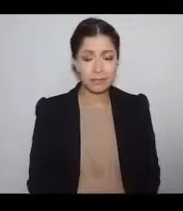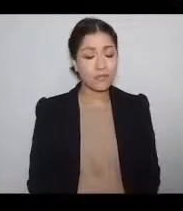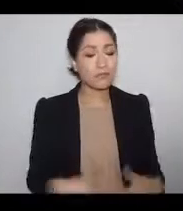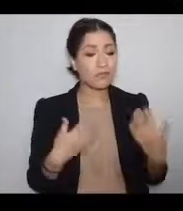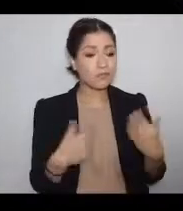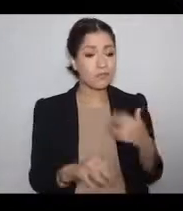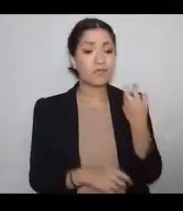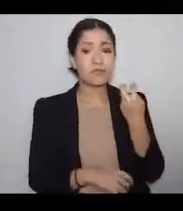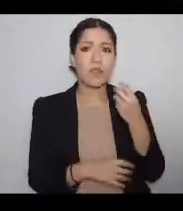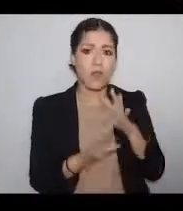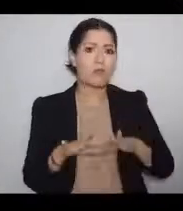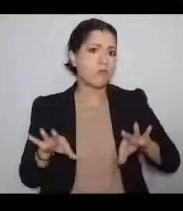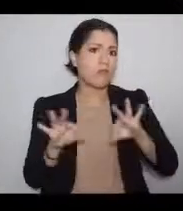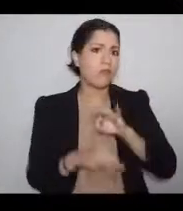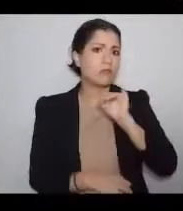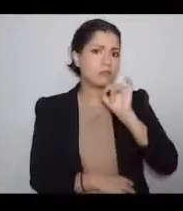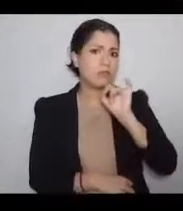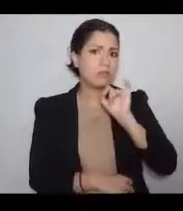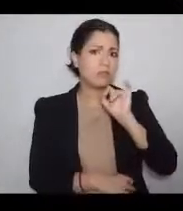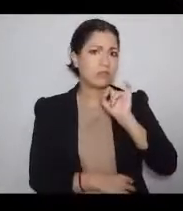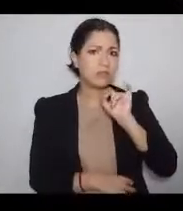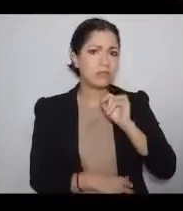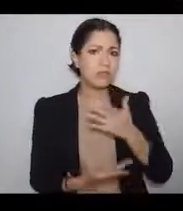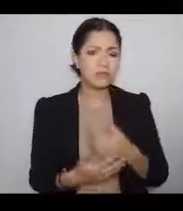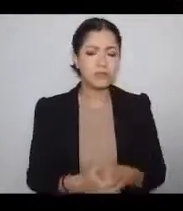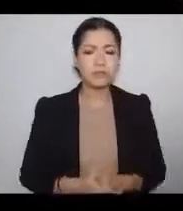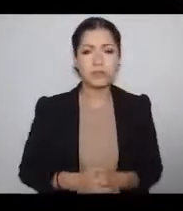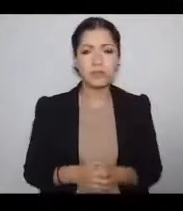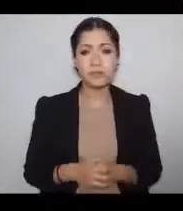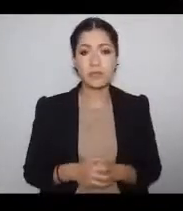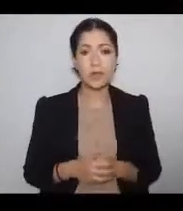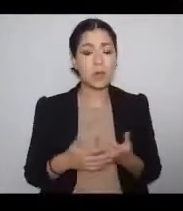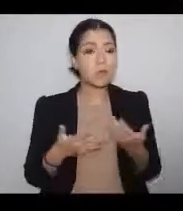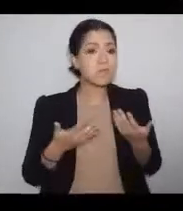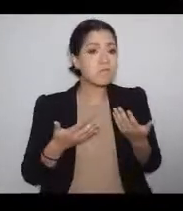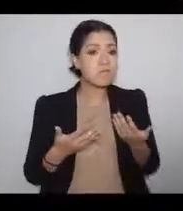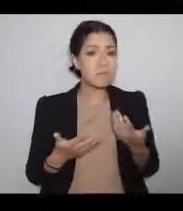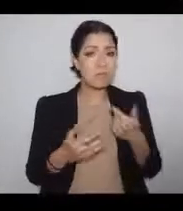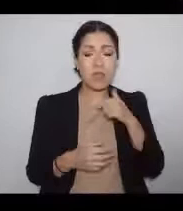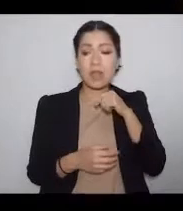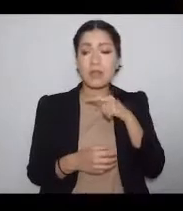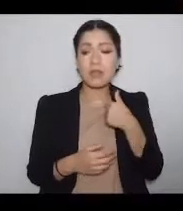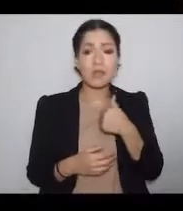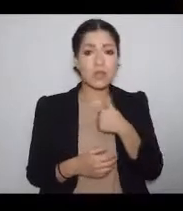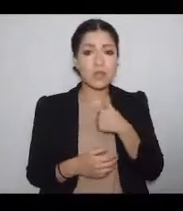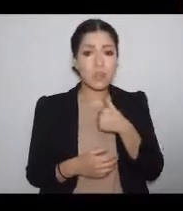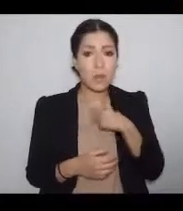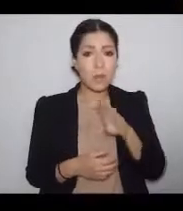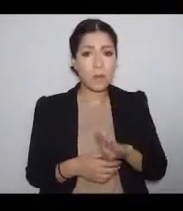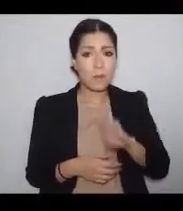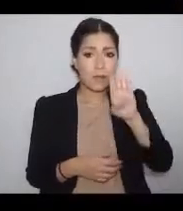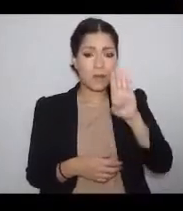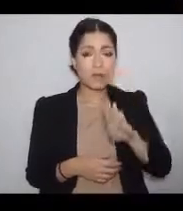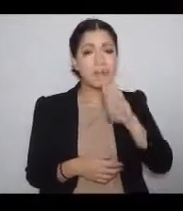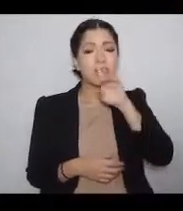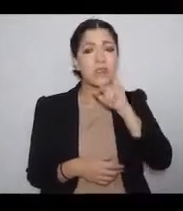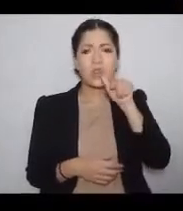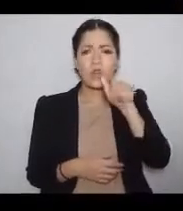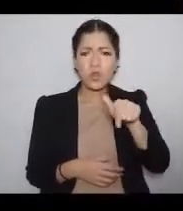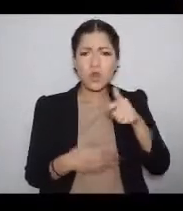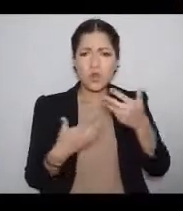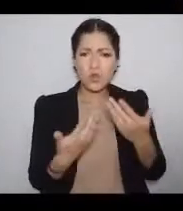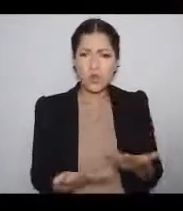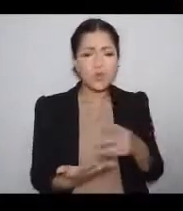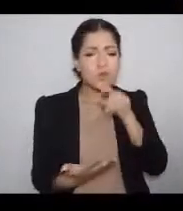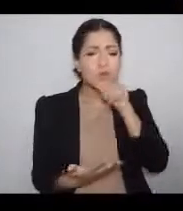Eso vale mucho, claro. Por lo visto, soy valiosamente aburrido. Perteneces